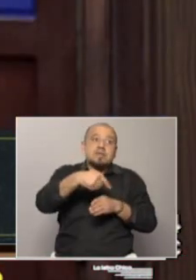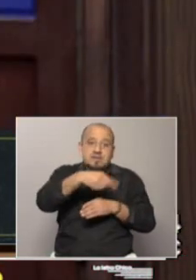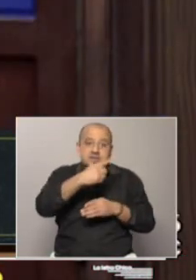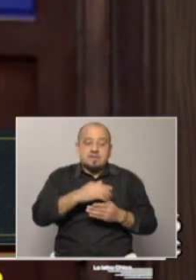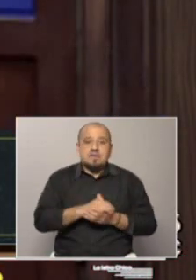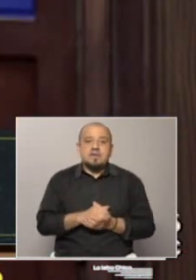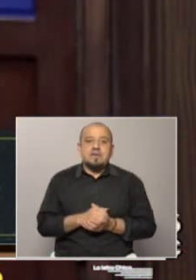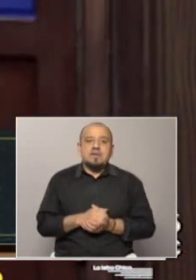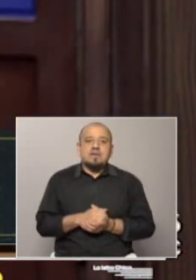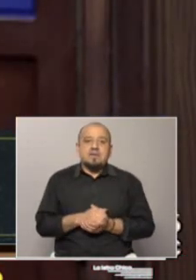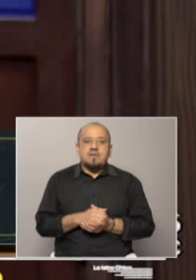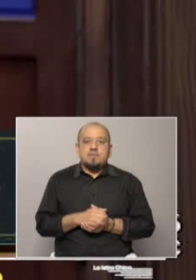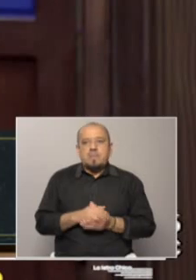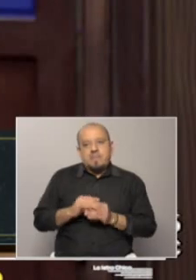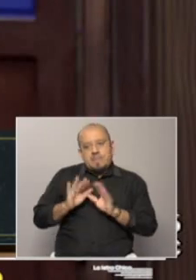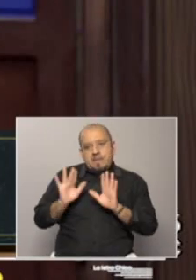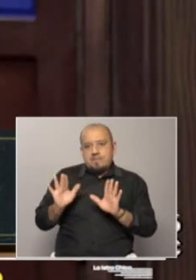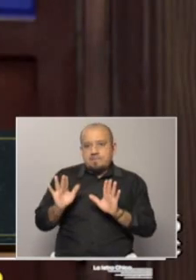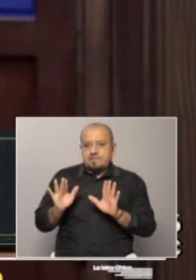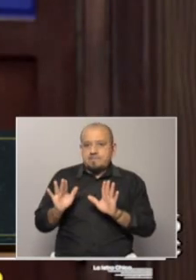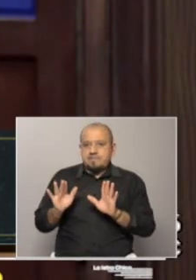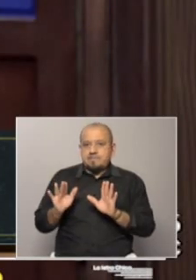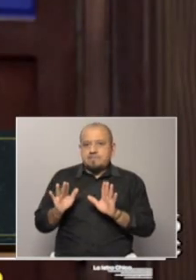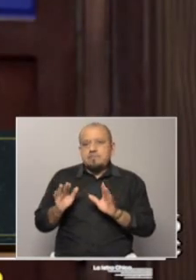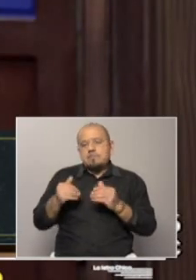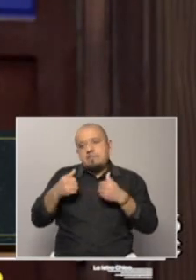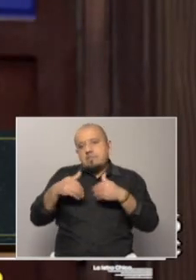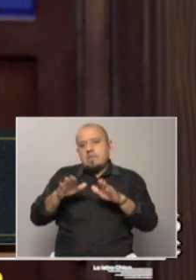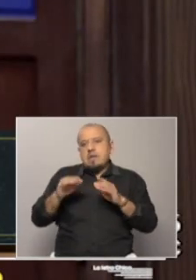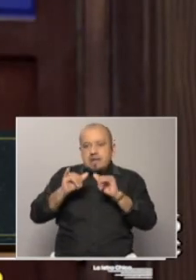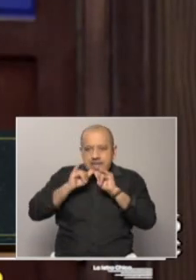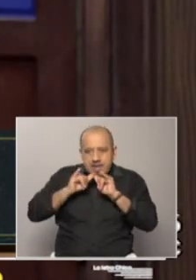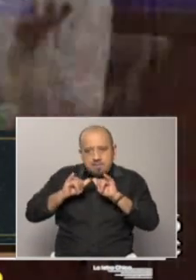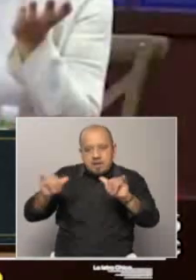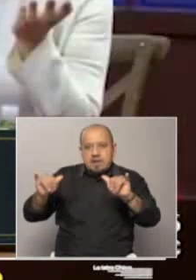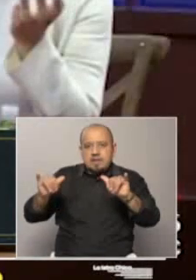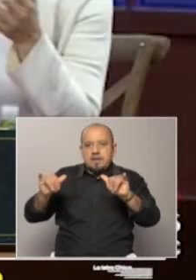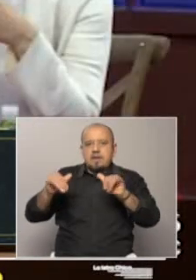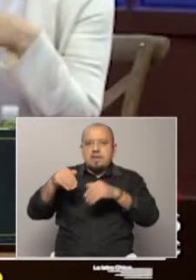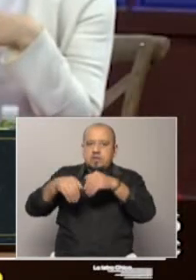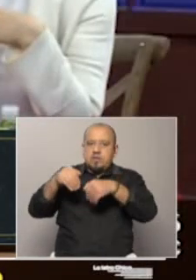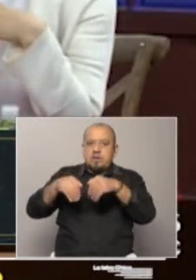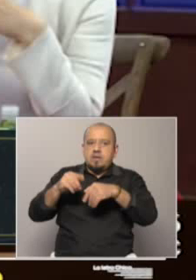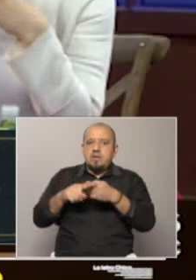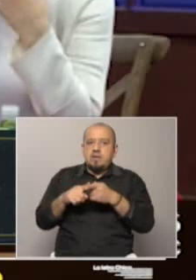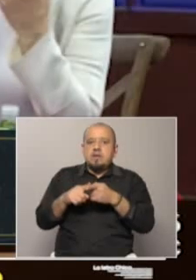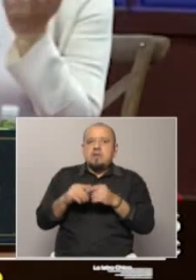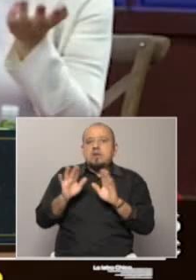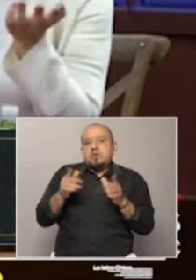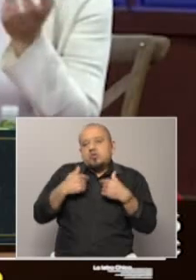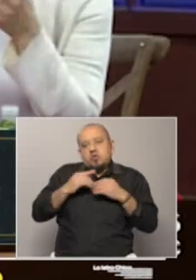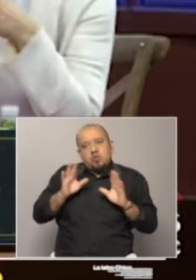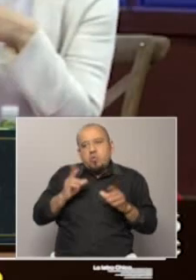la no, mira, del mismo modo que a lo largo de la campaña electoral no voy a